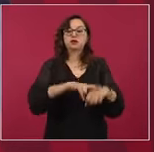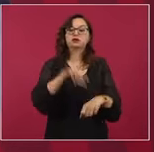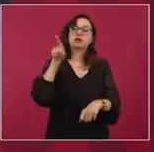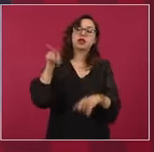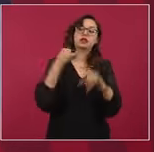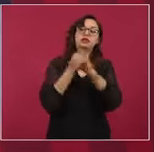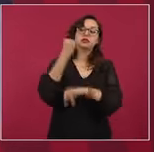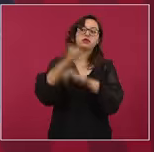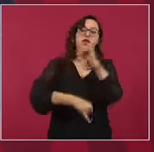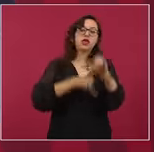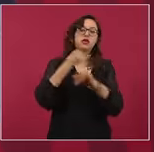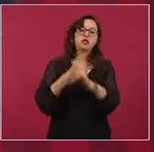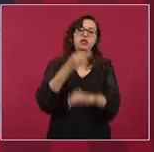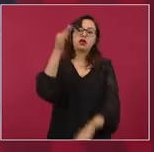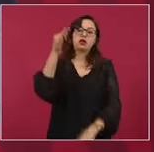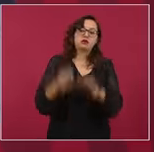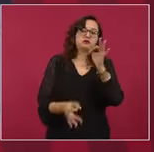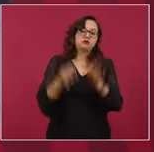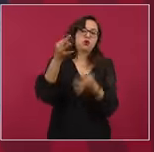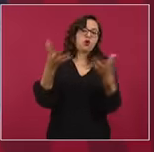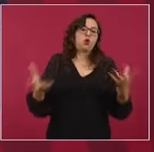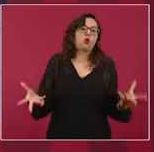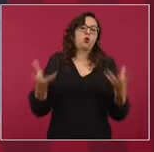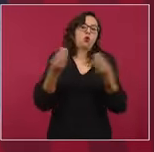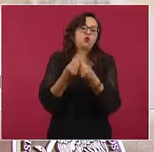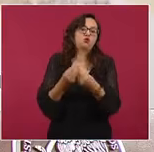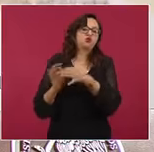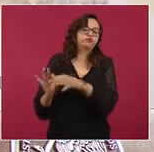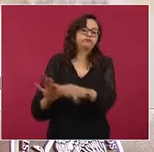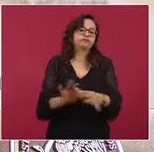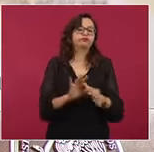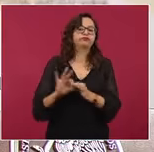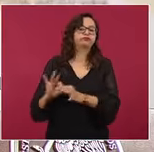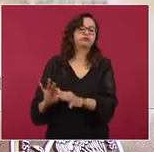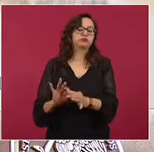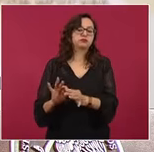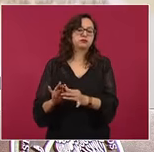tienen mucha influencia en el mundo,